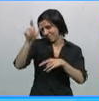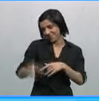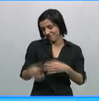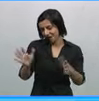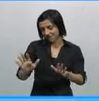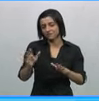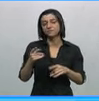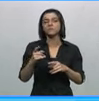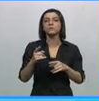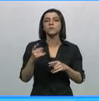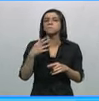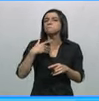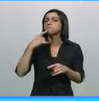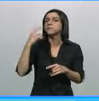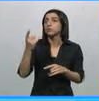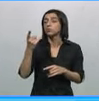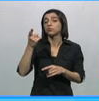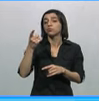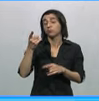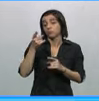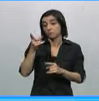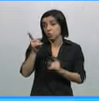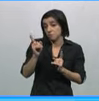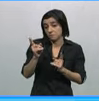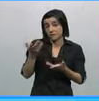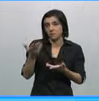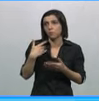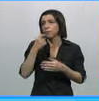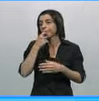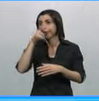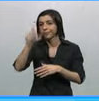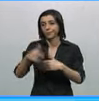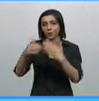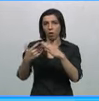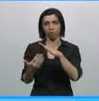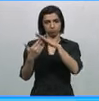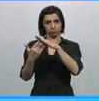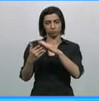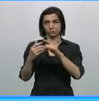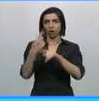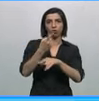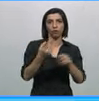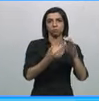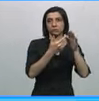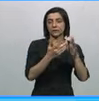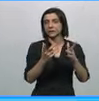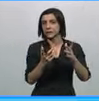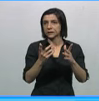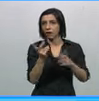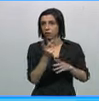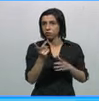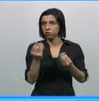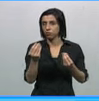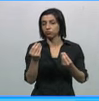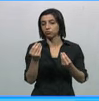experiencia, ¿cómo haces para manejar justamente cuando hay líderes, más de uno en el plantel, y que ese liderazgo no interfiera con